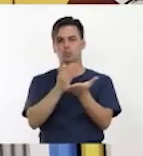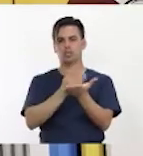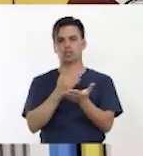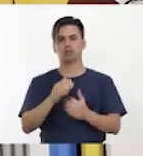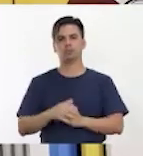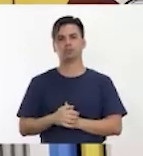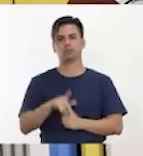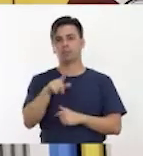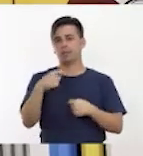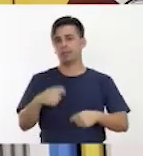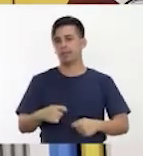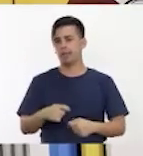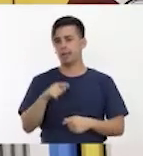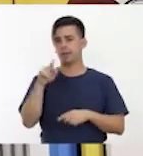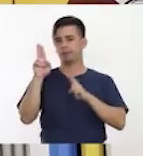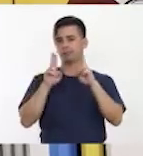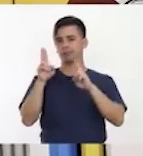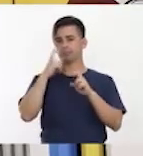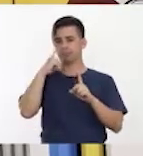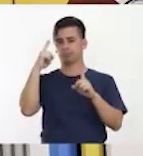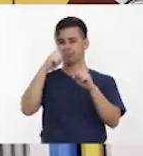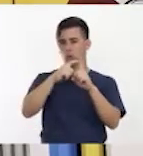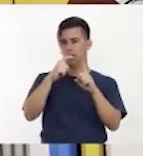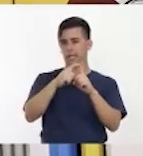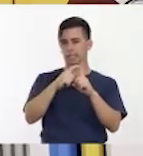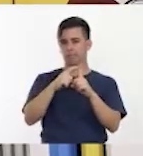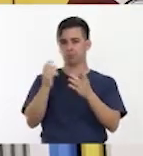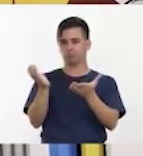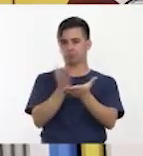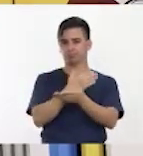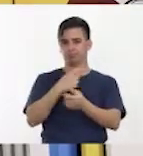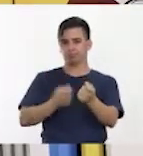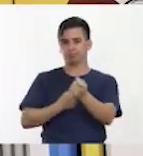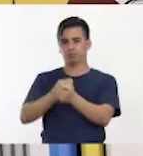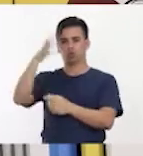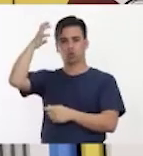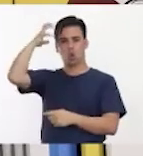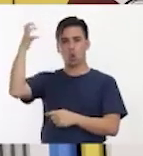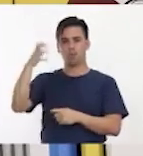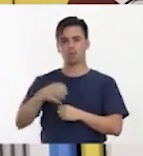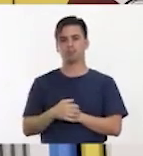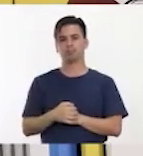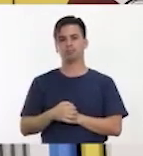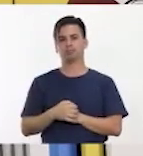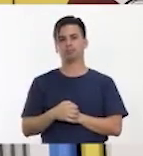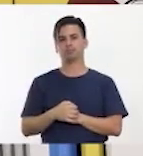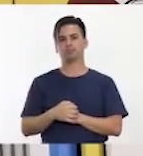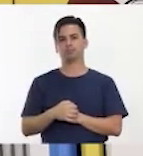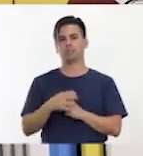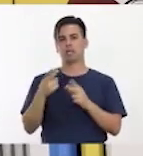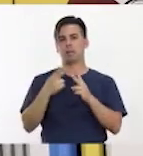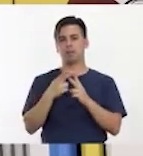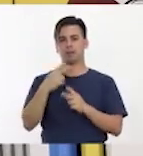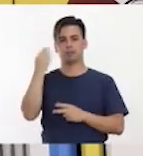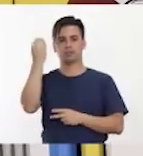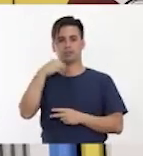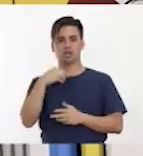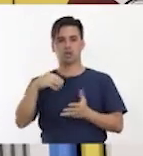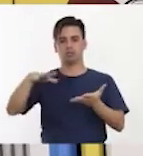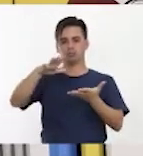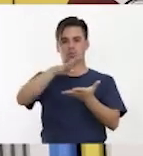Deben establecer los objetivos del golpe teniendo en cuenta el contexto en que éste se va a